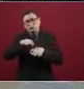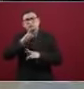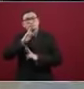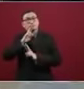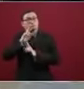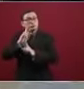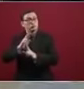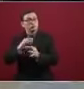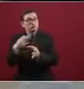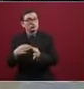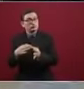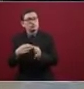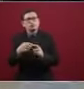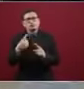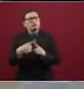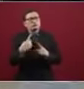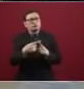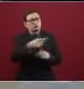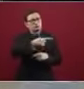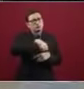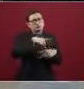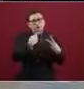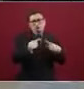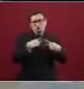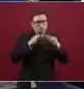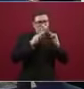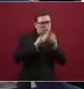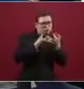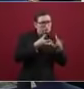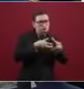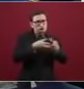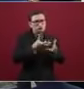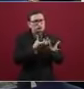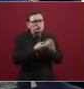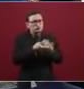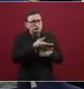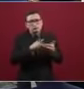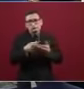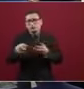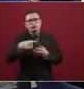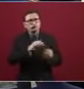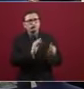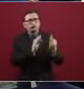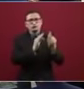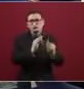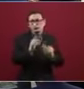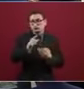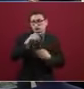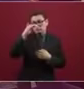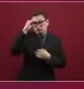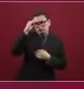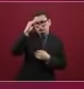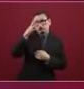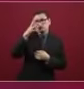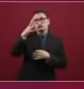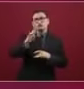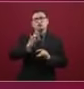llamar, contra el crimen organizado, y si tiene ya previsto algún número de caídos en estas